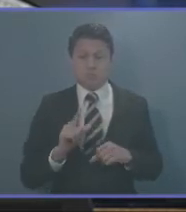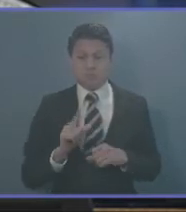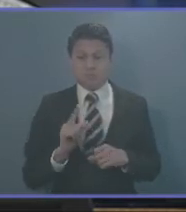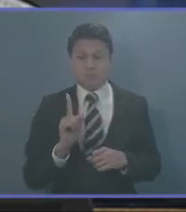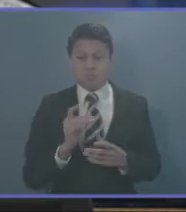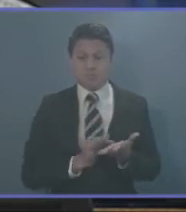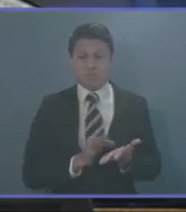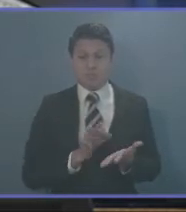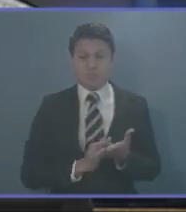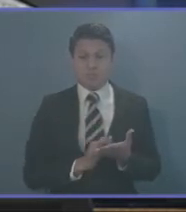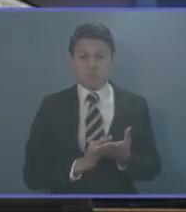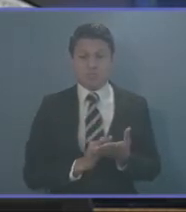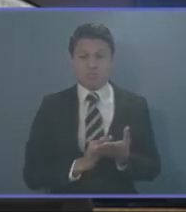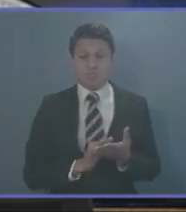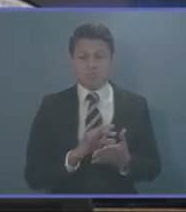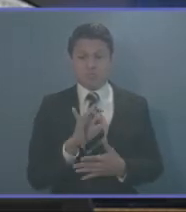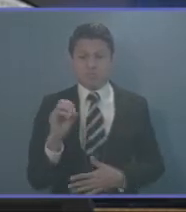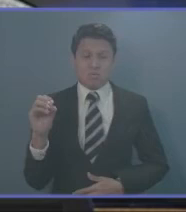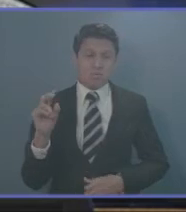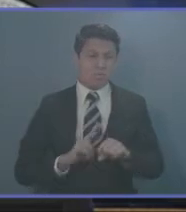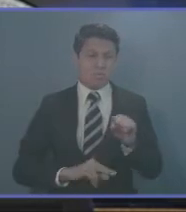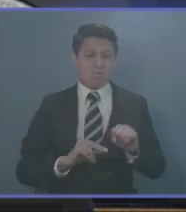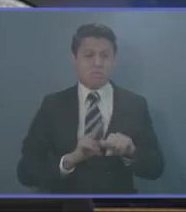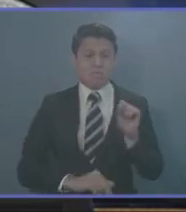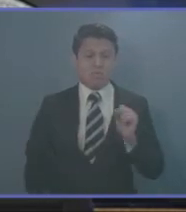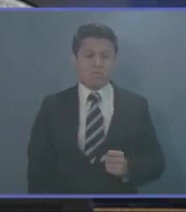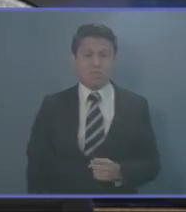$500,000, $800.